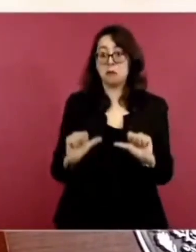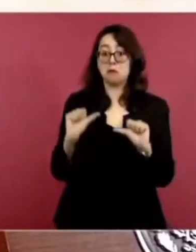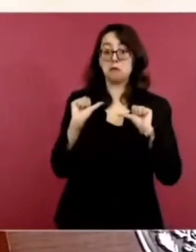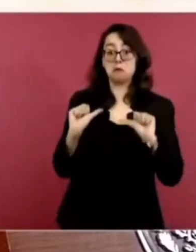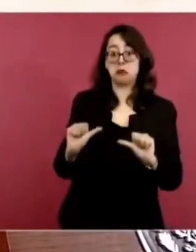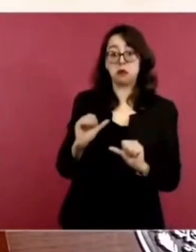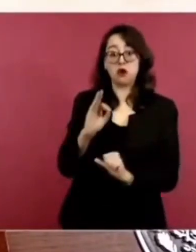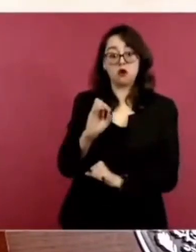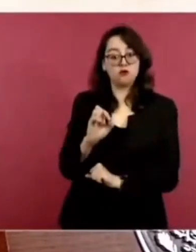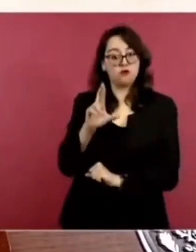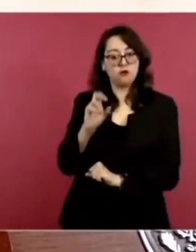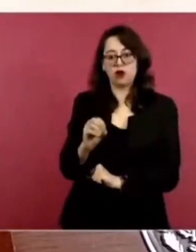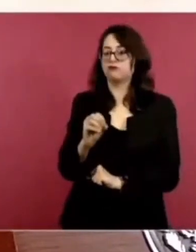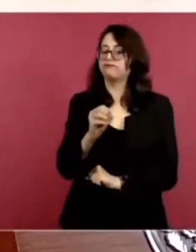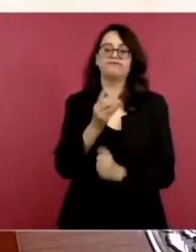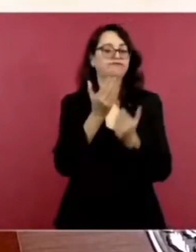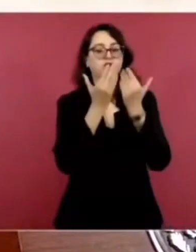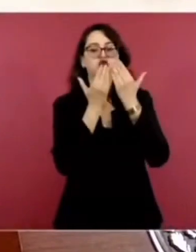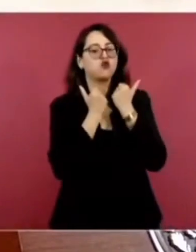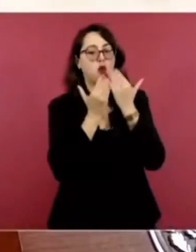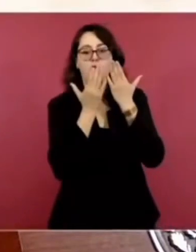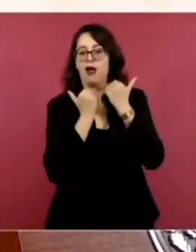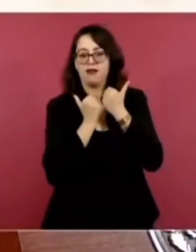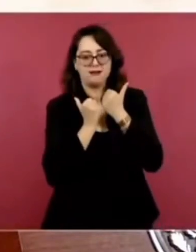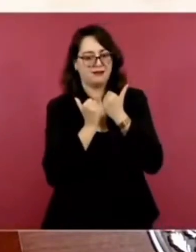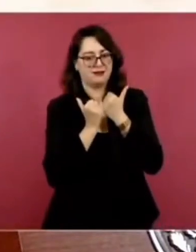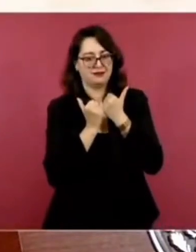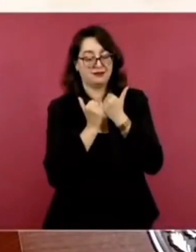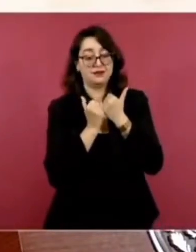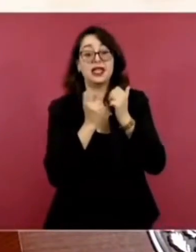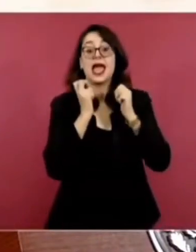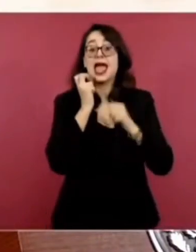hacer el famoso engrose?